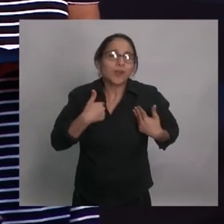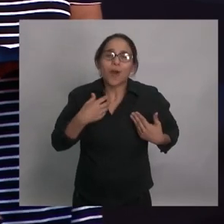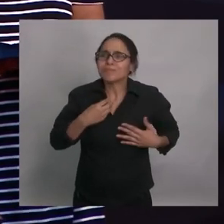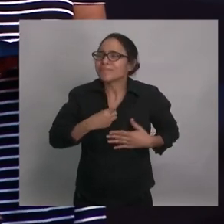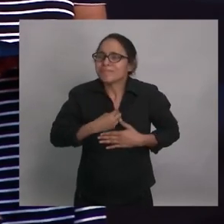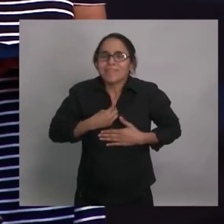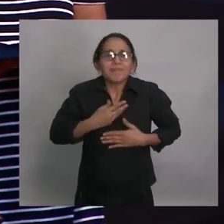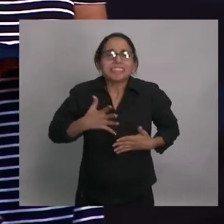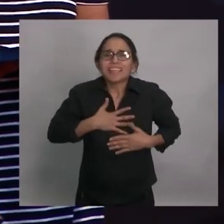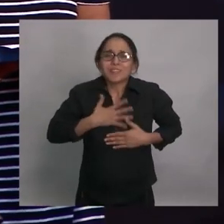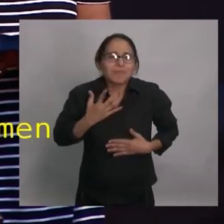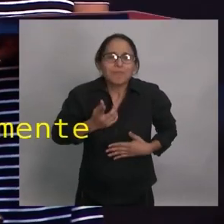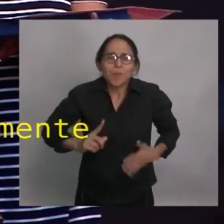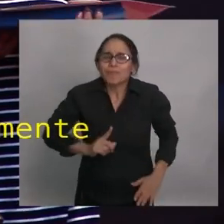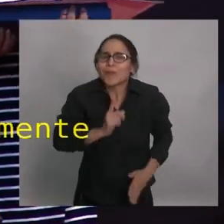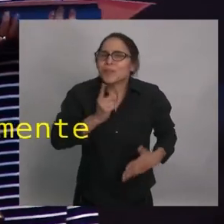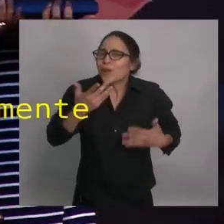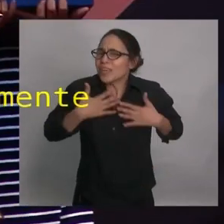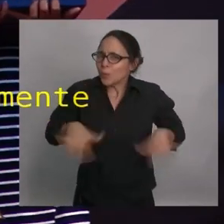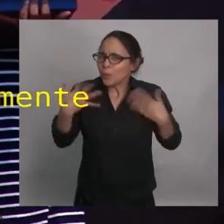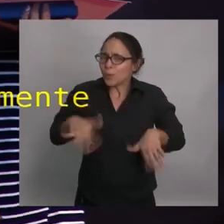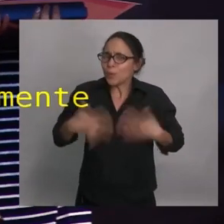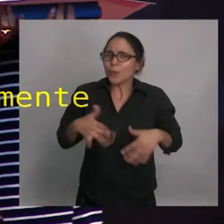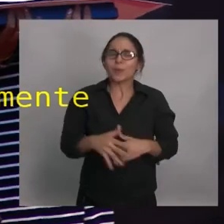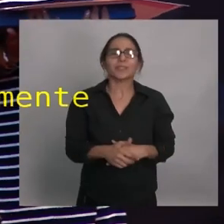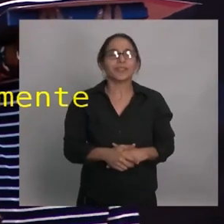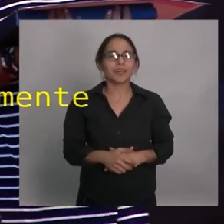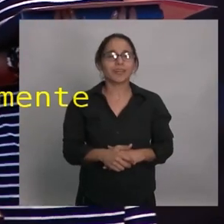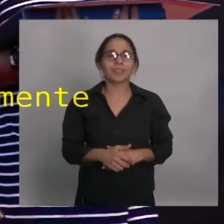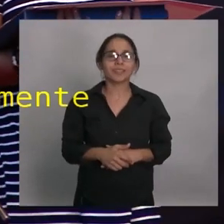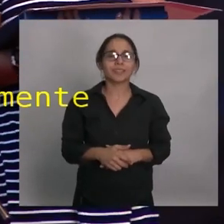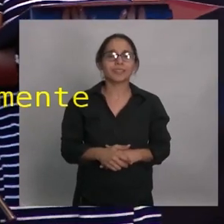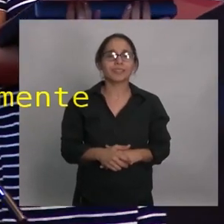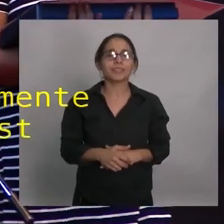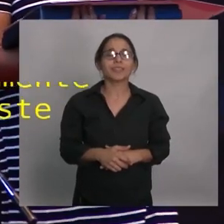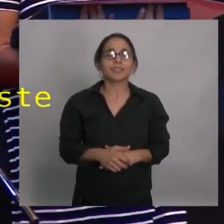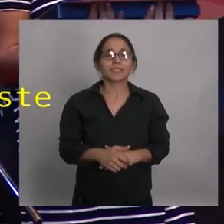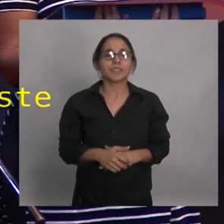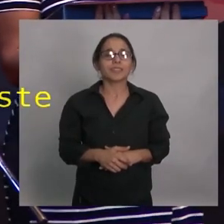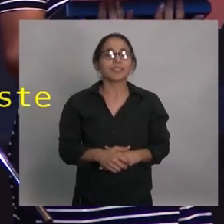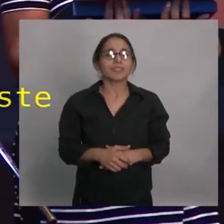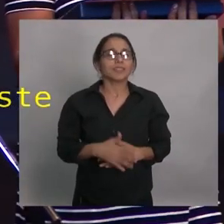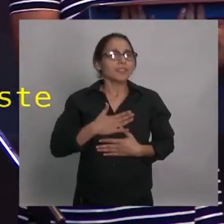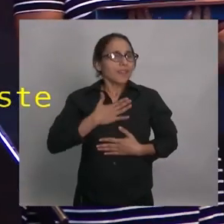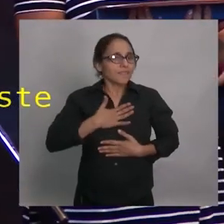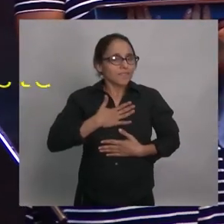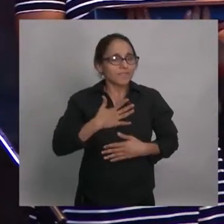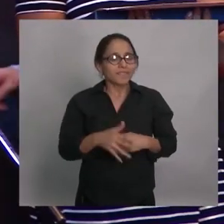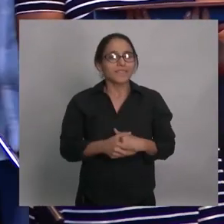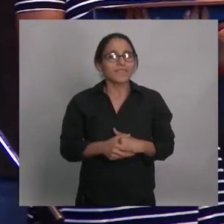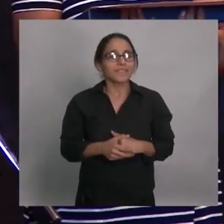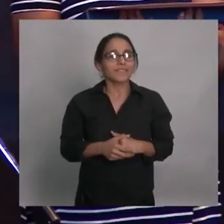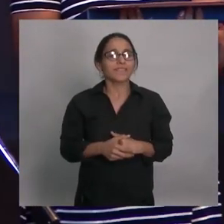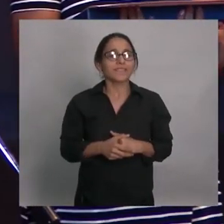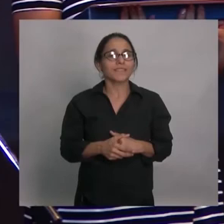desde el fondo de mi corazón estoy tan honrada y tan emocionada the smiths the wall